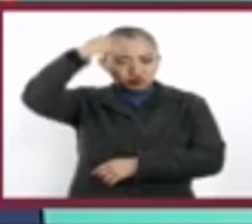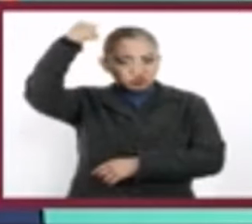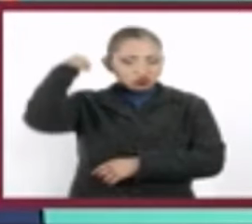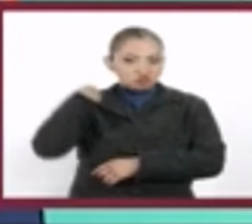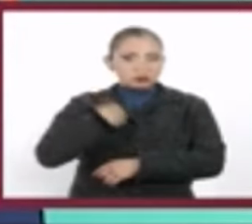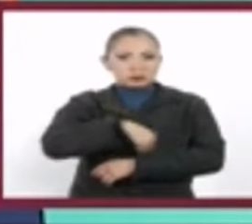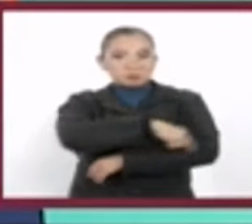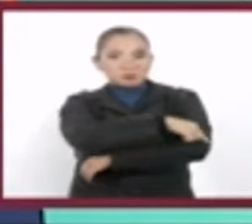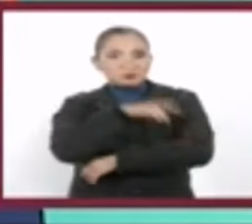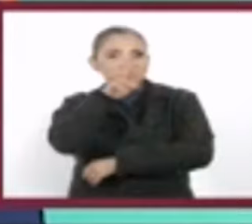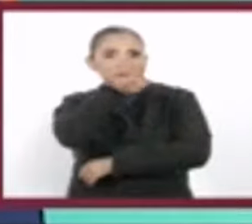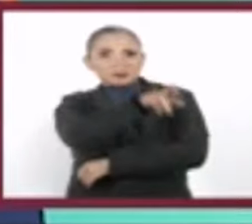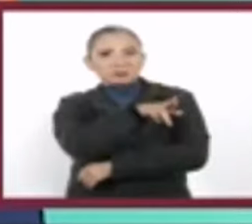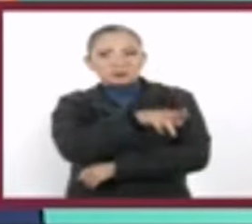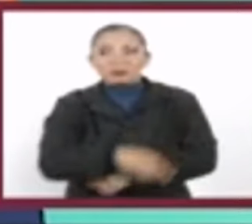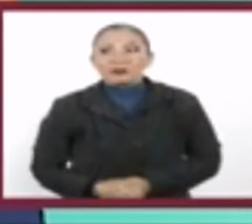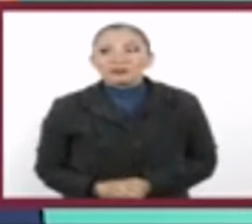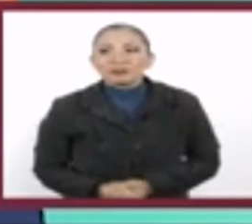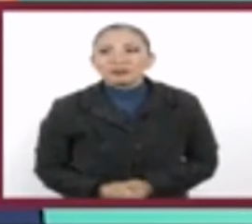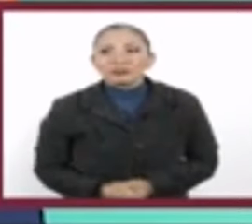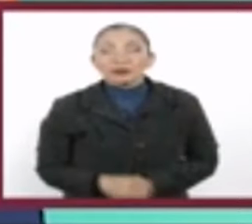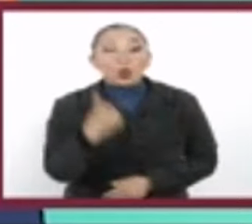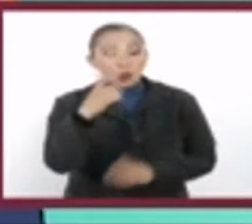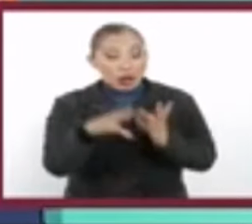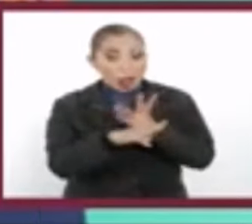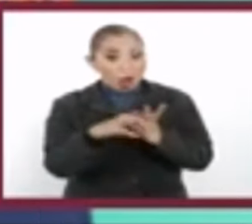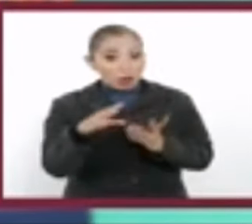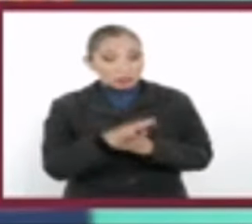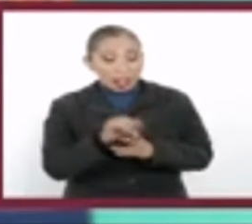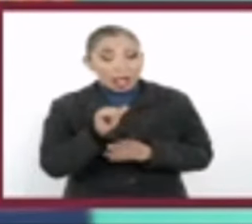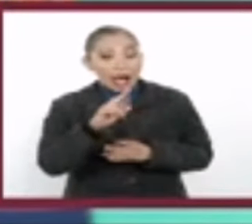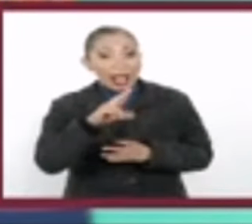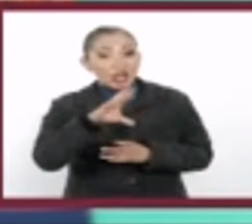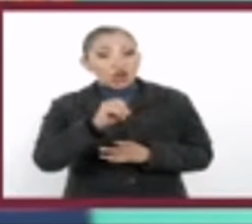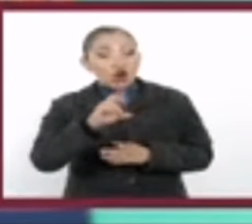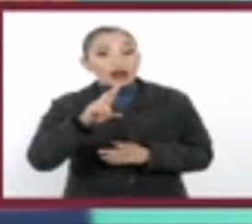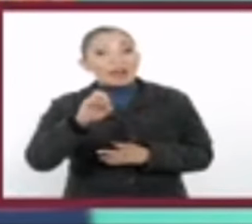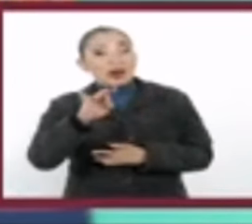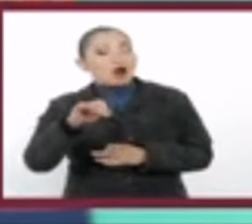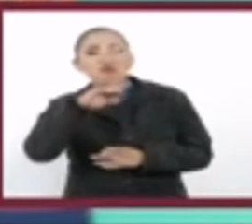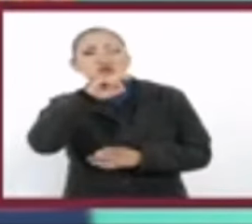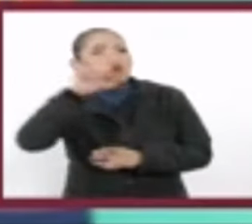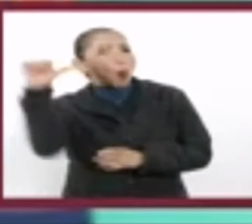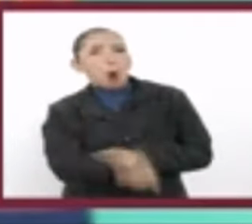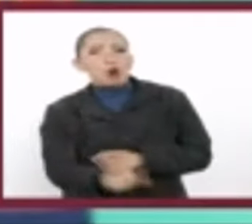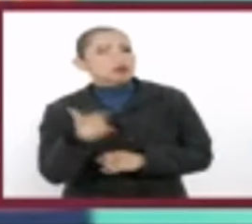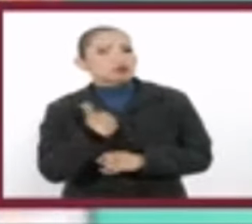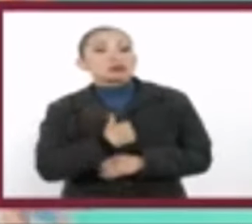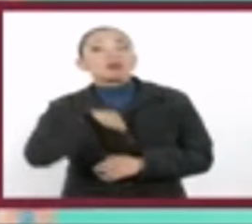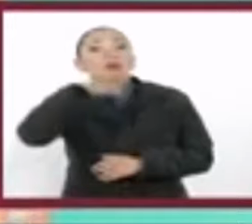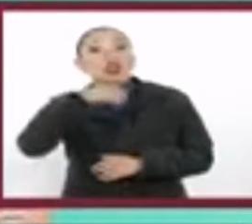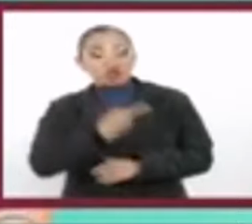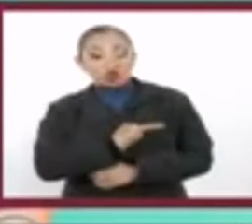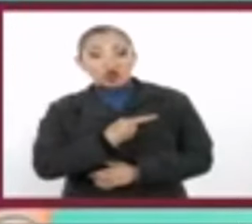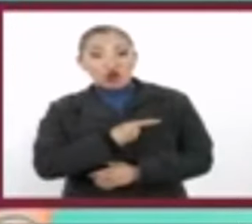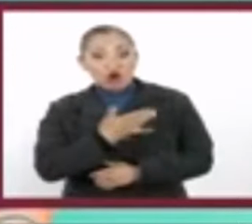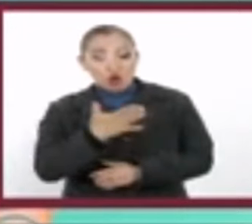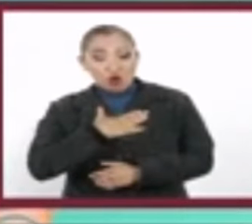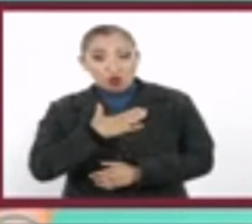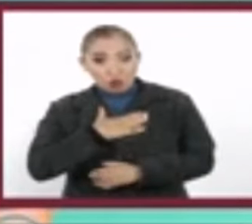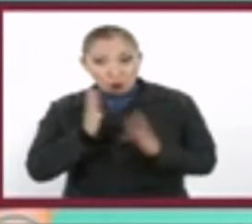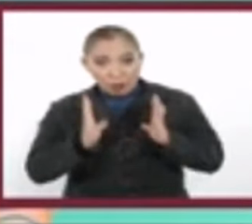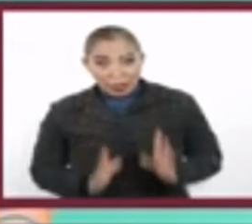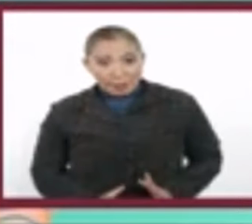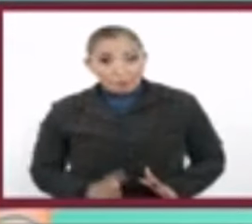generados durante el estímulo. Cabe resaltar que el arco reflejo es automático e involuntario, debido a que se produce